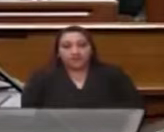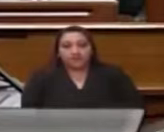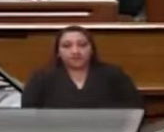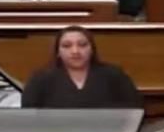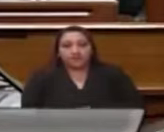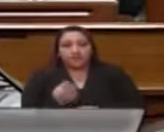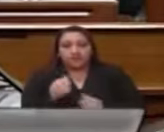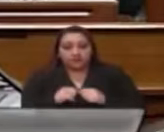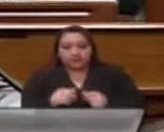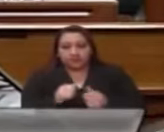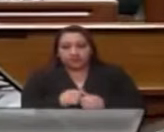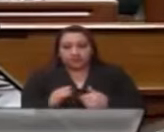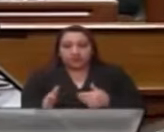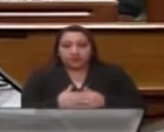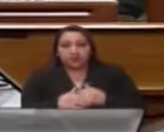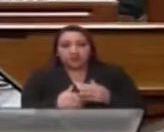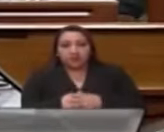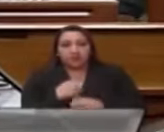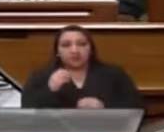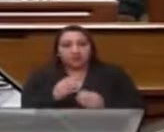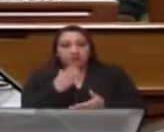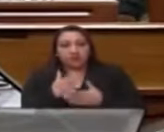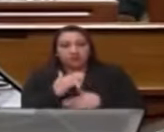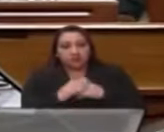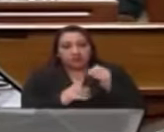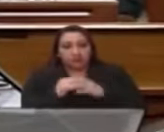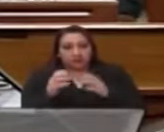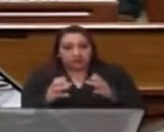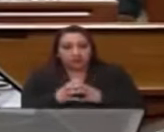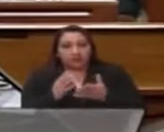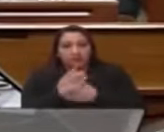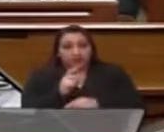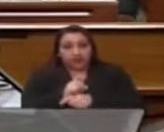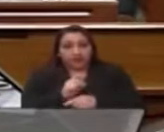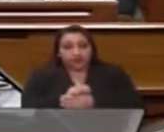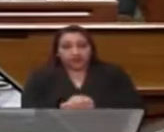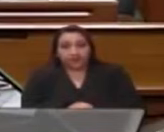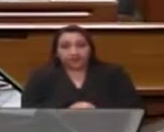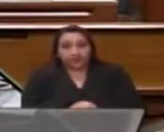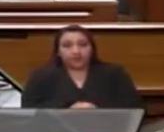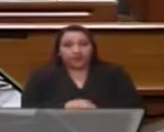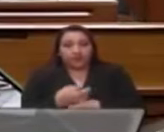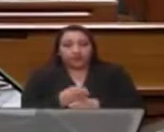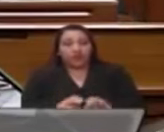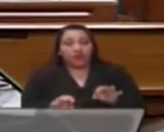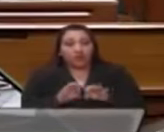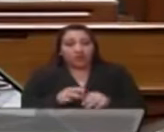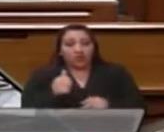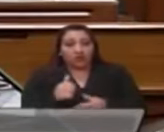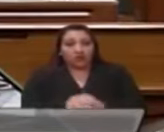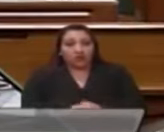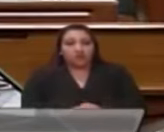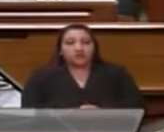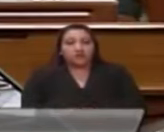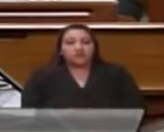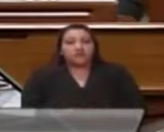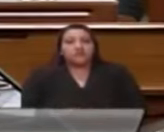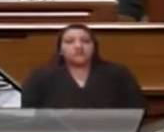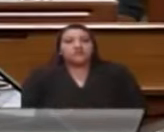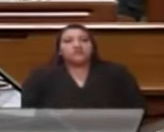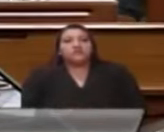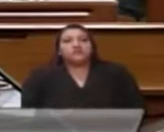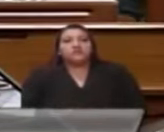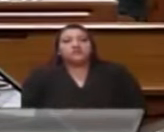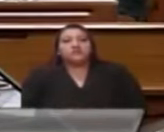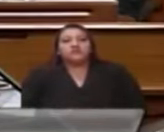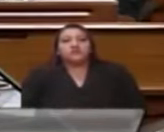A fin de continuar con el cierre de la brecha en infraestructura educativa de manera estratégica, eficiente y que